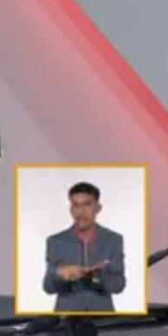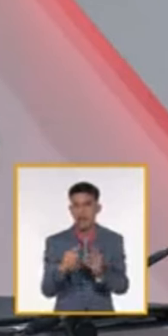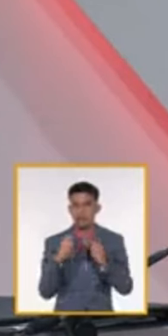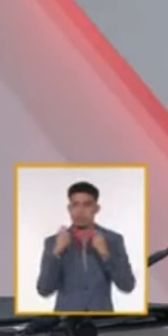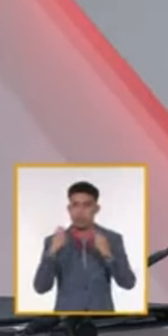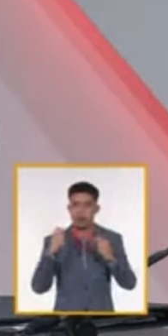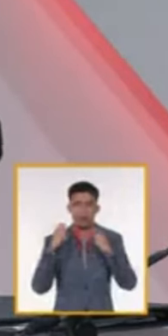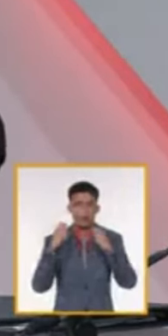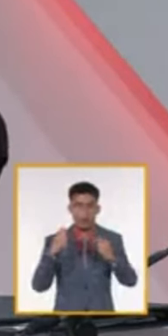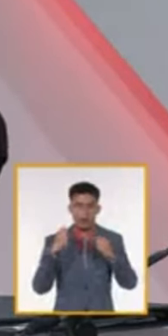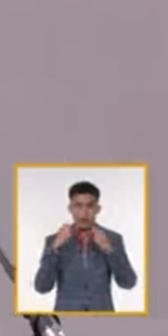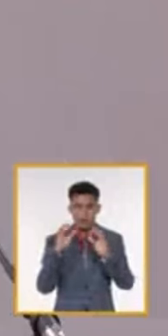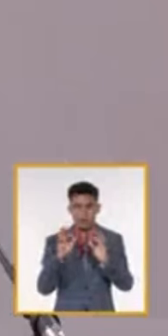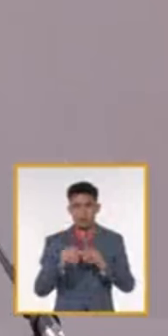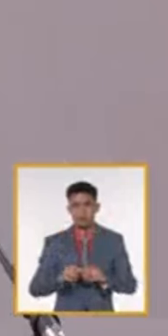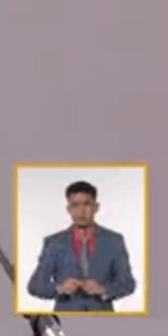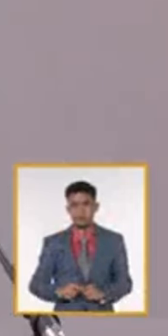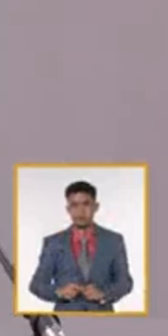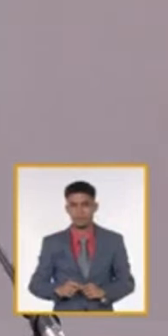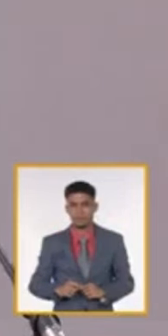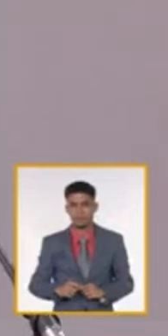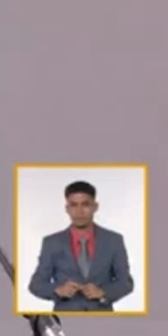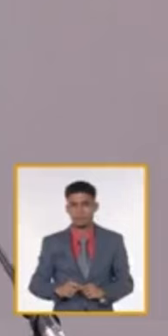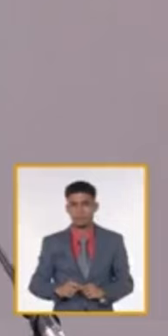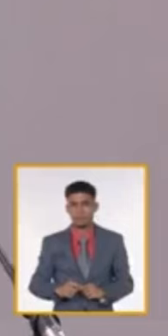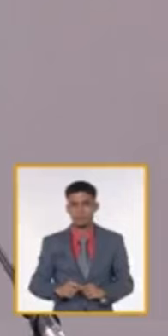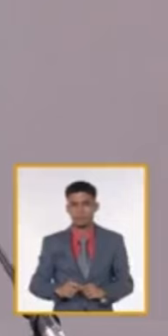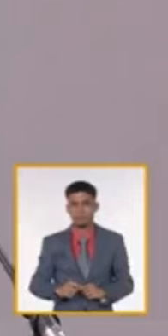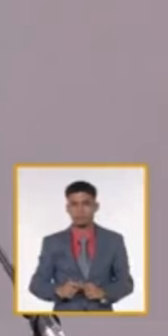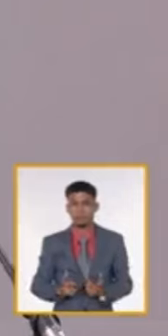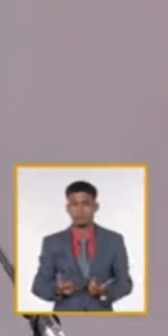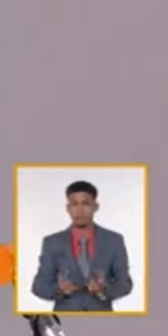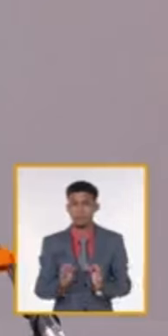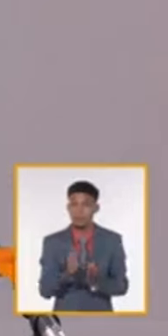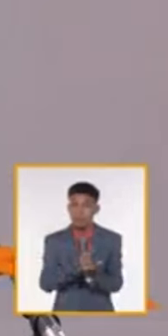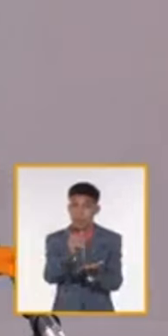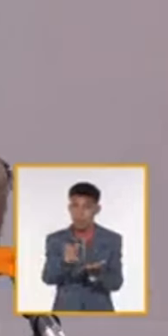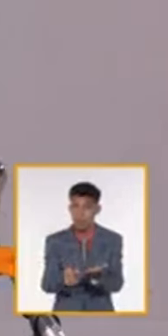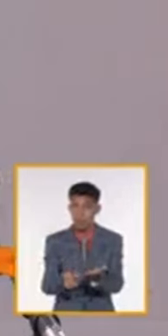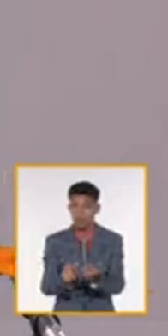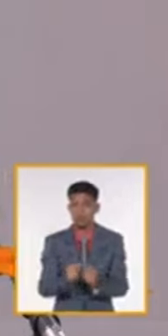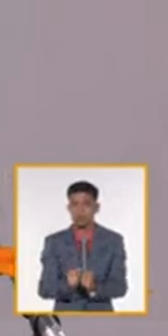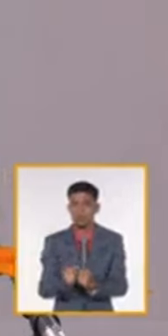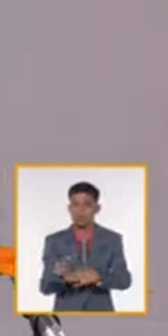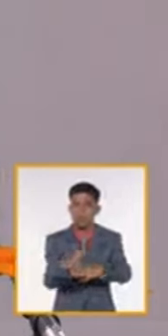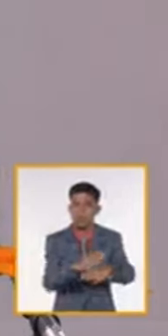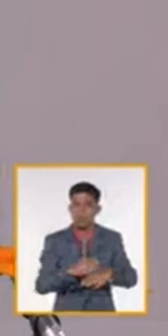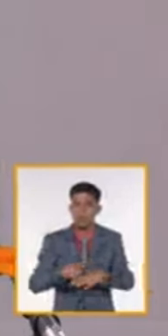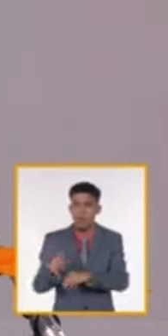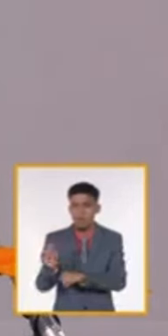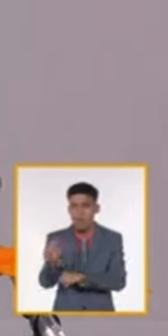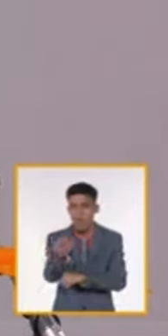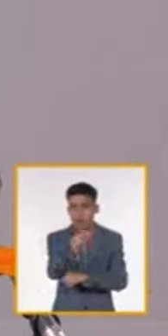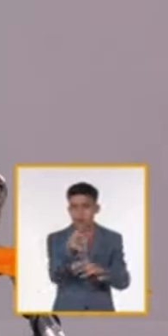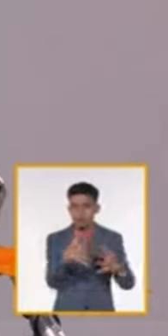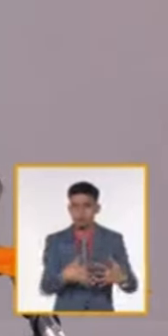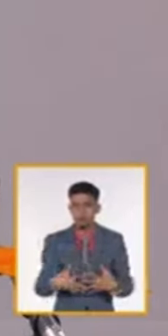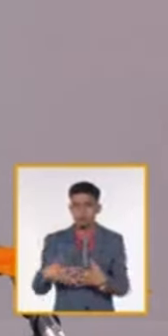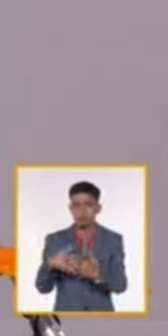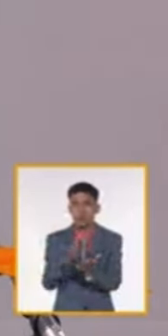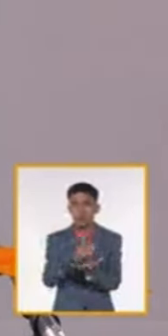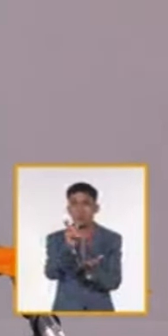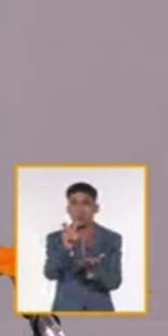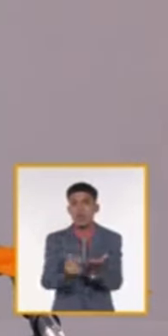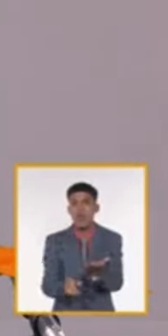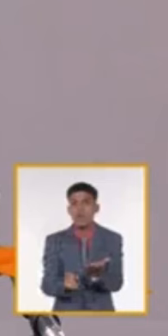estudiantil? Bueno, los estudiantes en los campos universitarios no surgieron de la nada. O sea, son estudiantes que